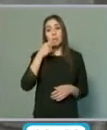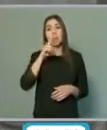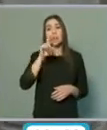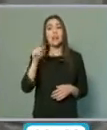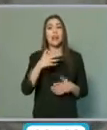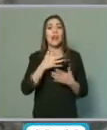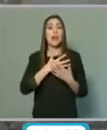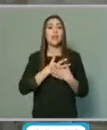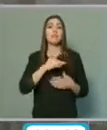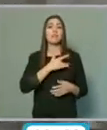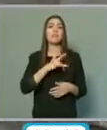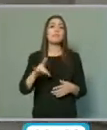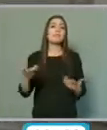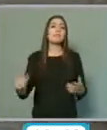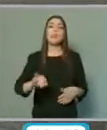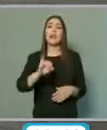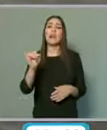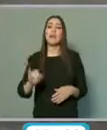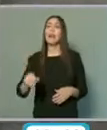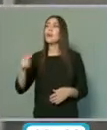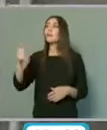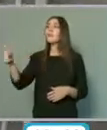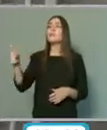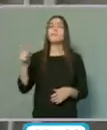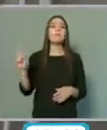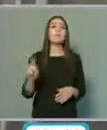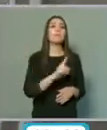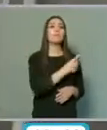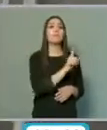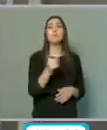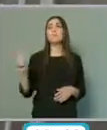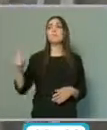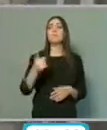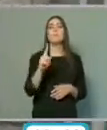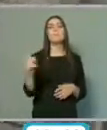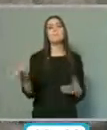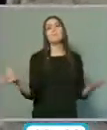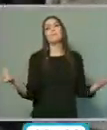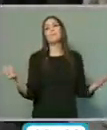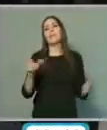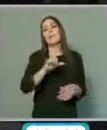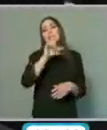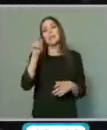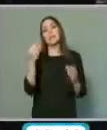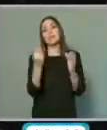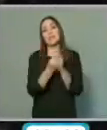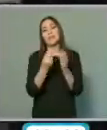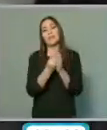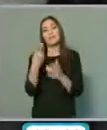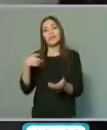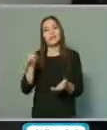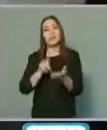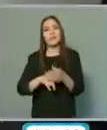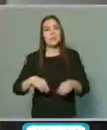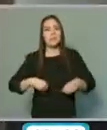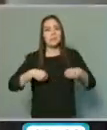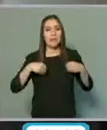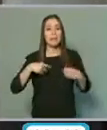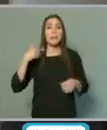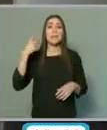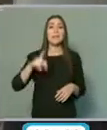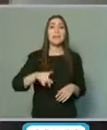no la hizo nunca, anduvo para allá y para acá, y bueno, ya para qué le cuento las intimidades de Juan de Dios Peza. Pero